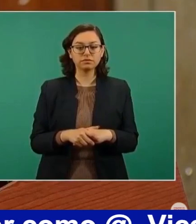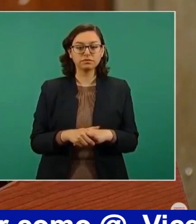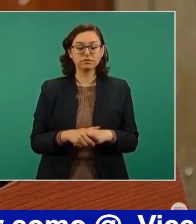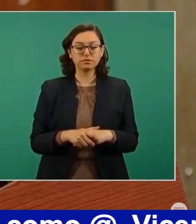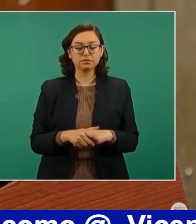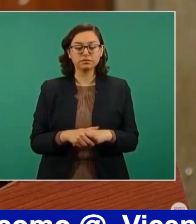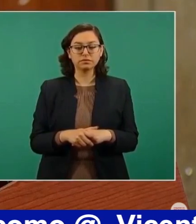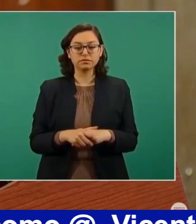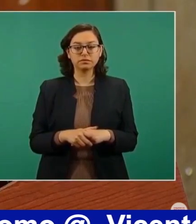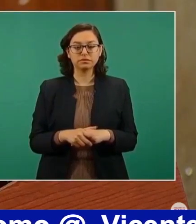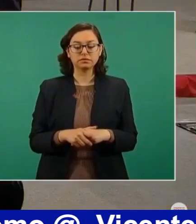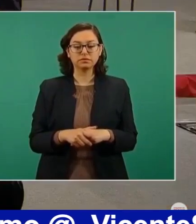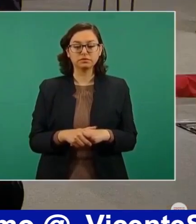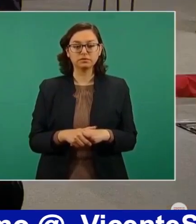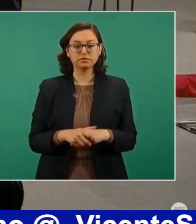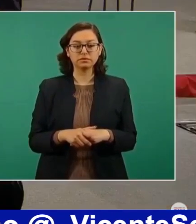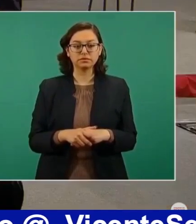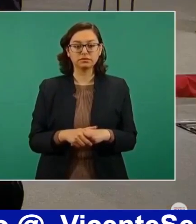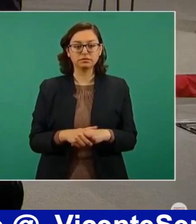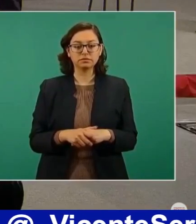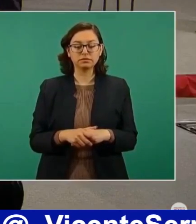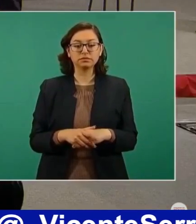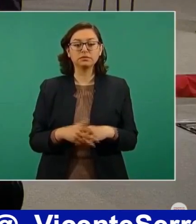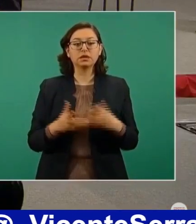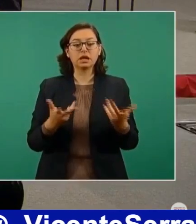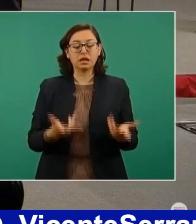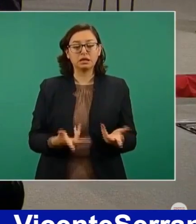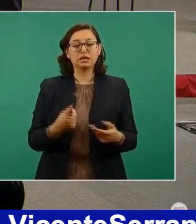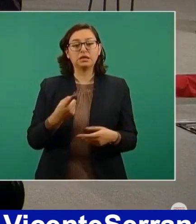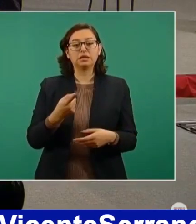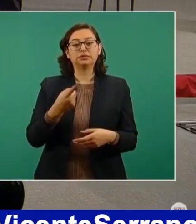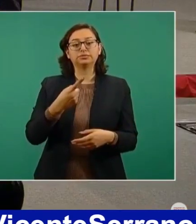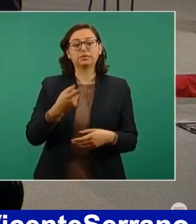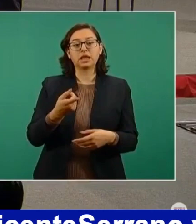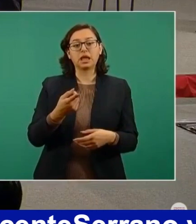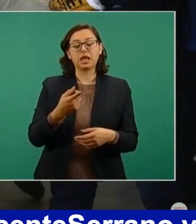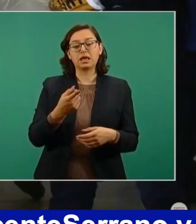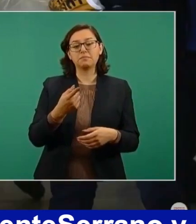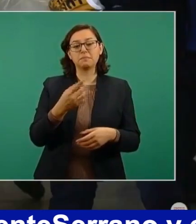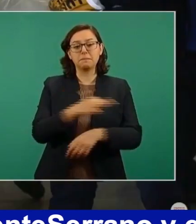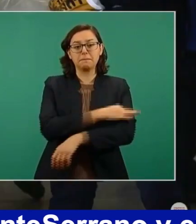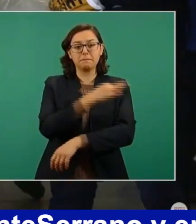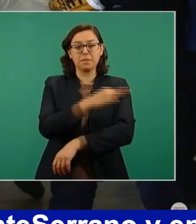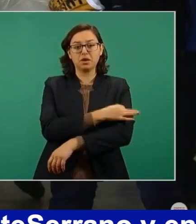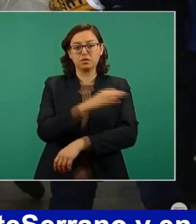vacunas, que es la segunda dosis de aquellos que recibieron la primera de Sputnik, de esta